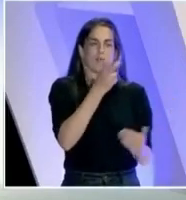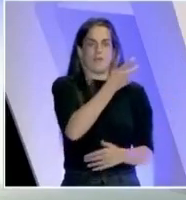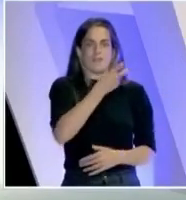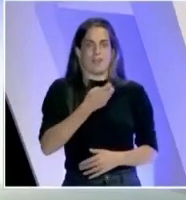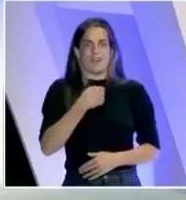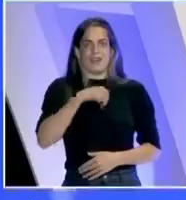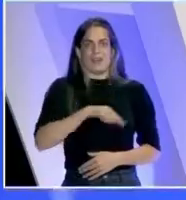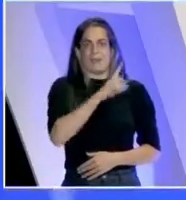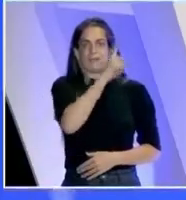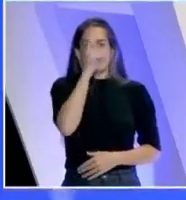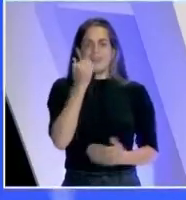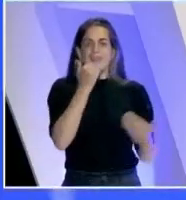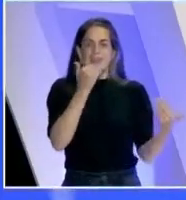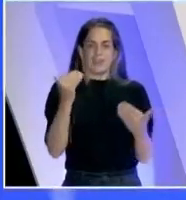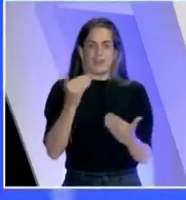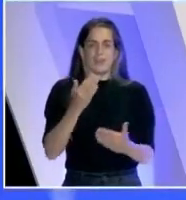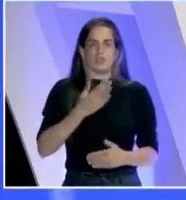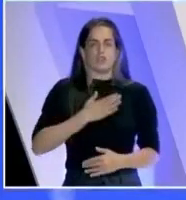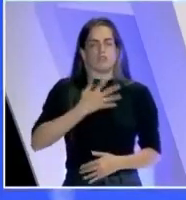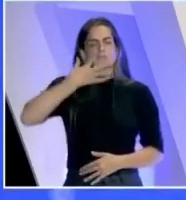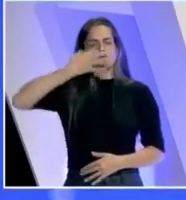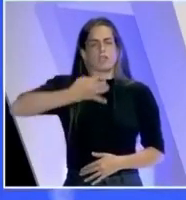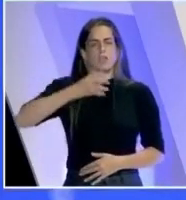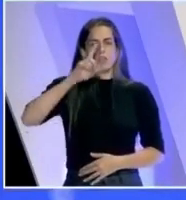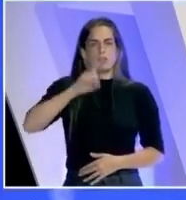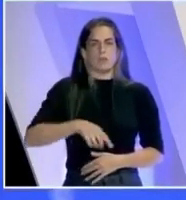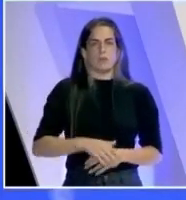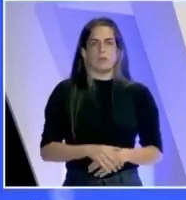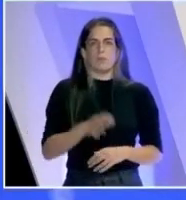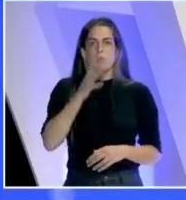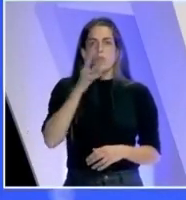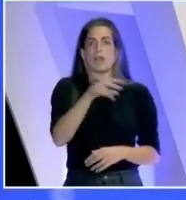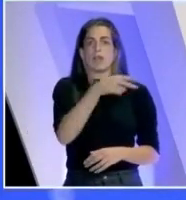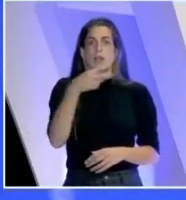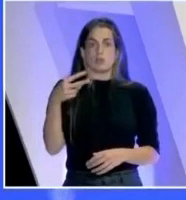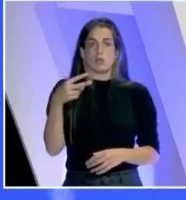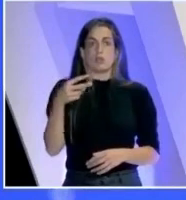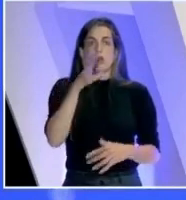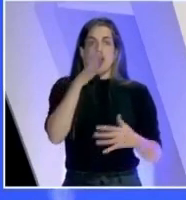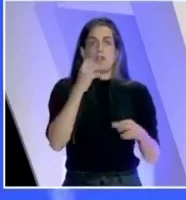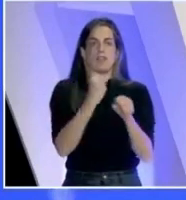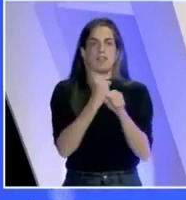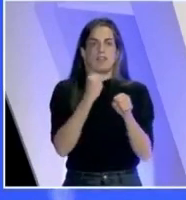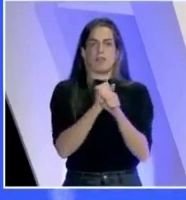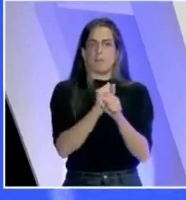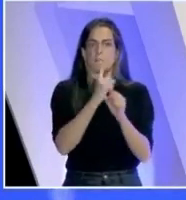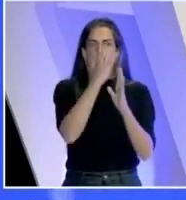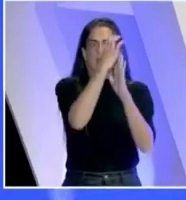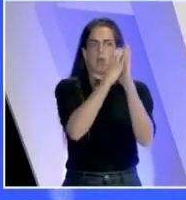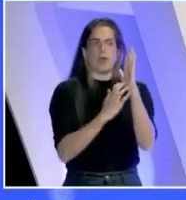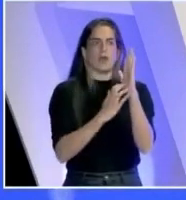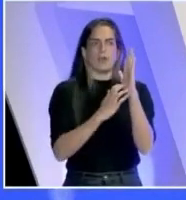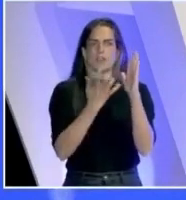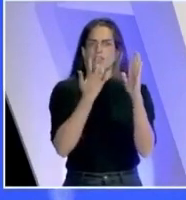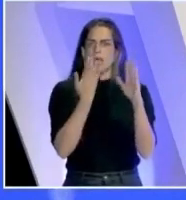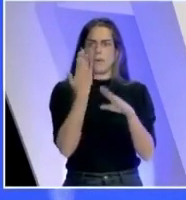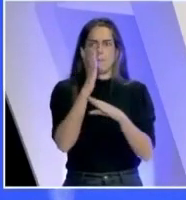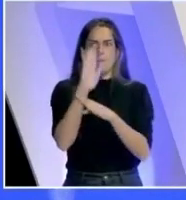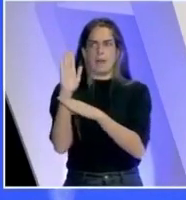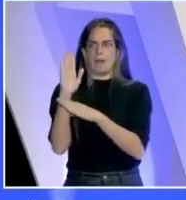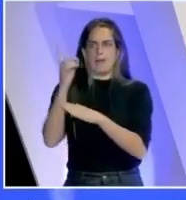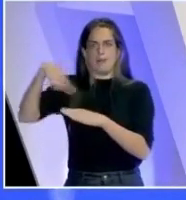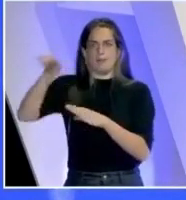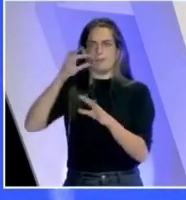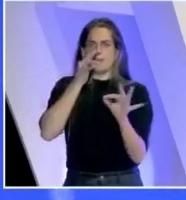entre nosotros, yo también creo que el resultado de este primer trabajo es ejemplar y, en muchos casos,